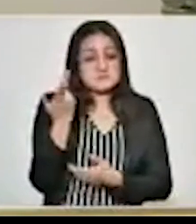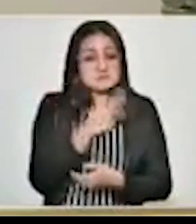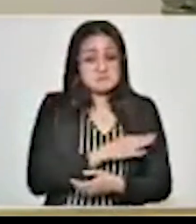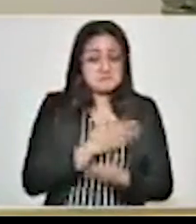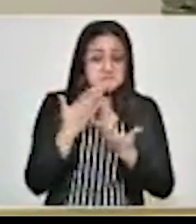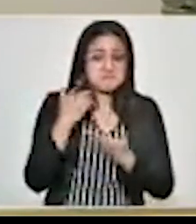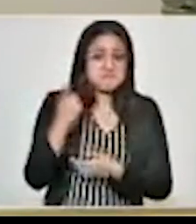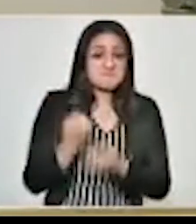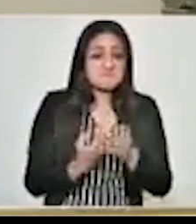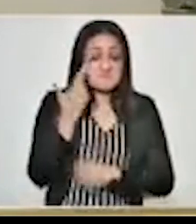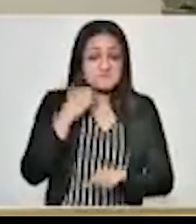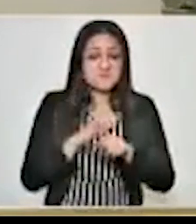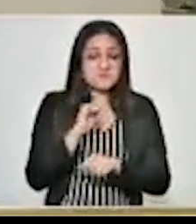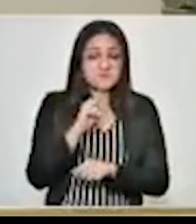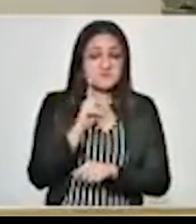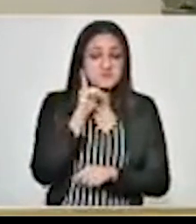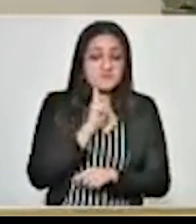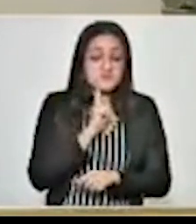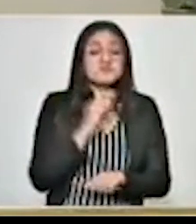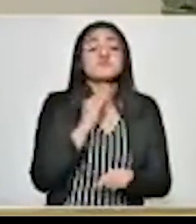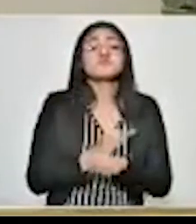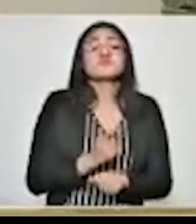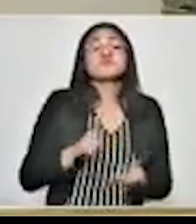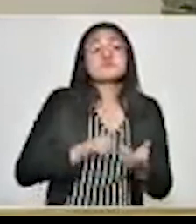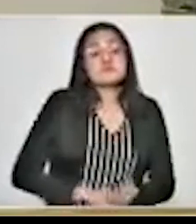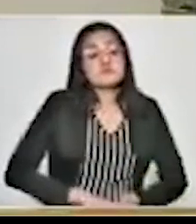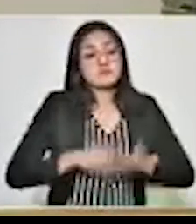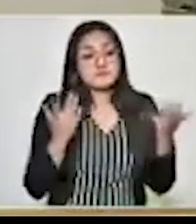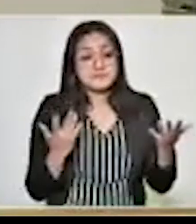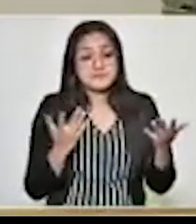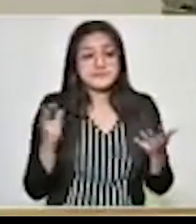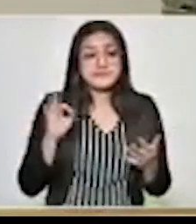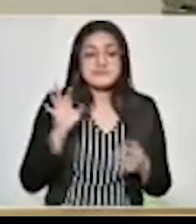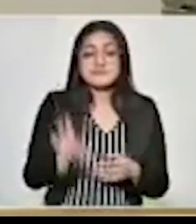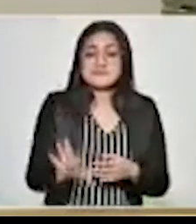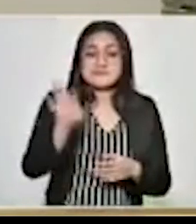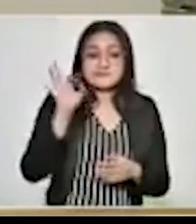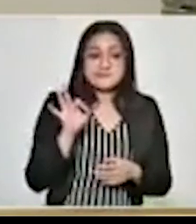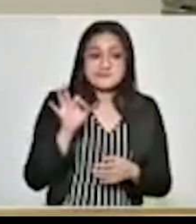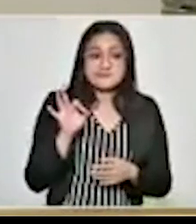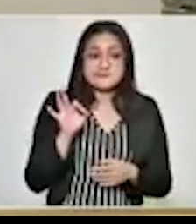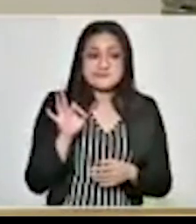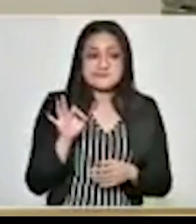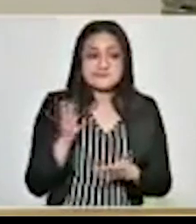de manera democrática y bajo una situación excepcional de haber electo por